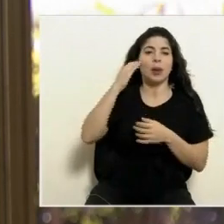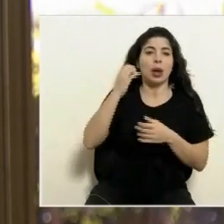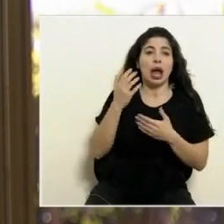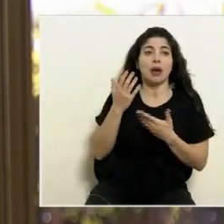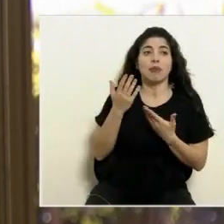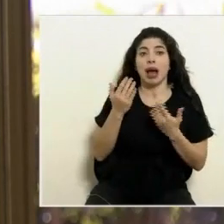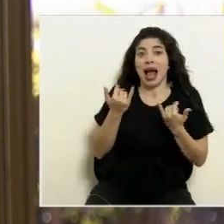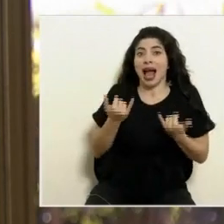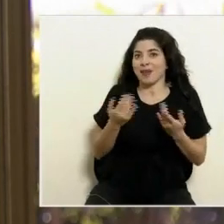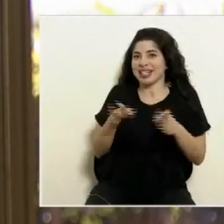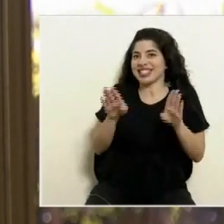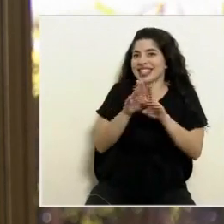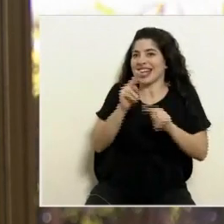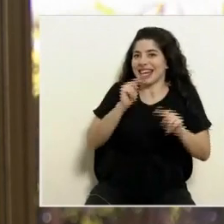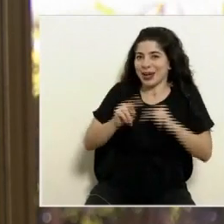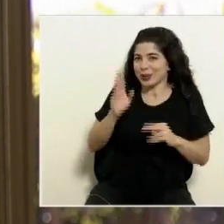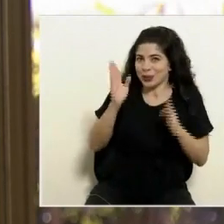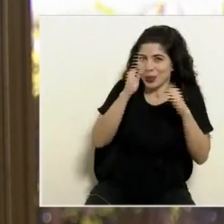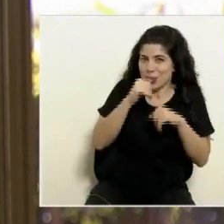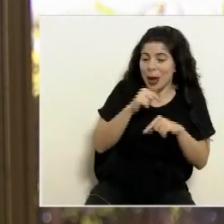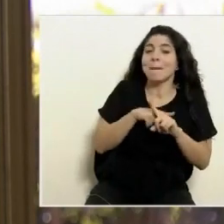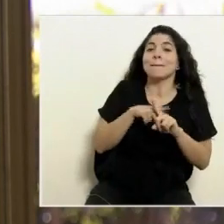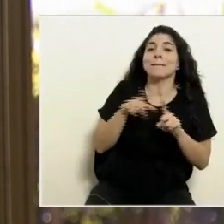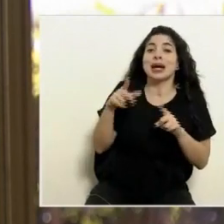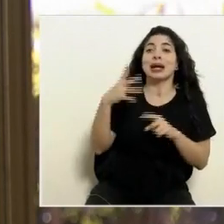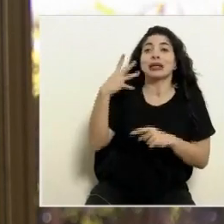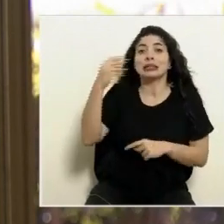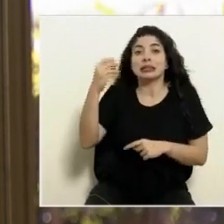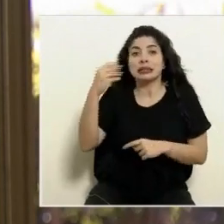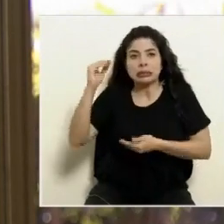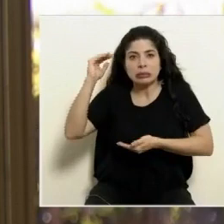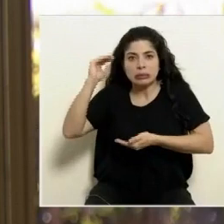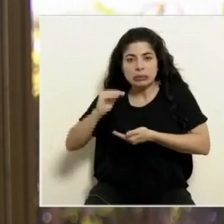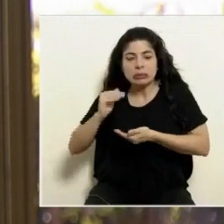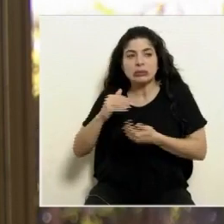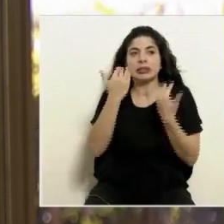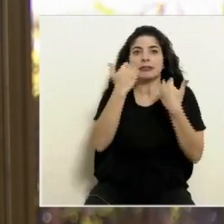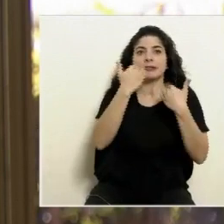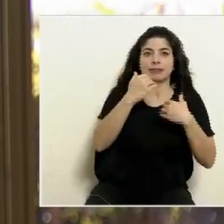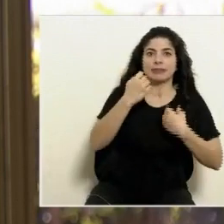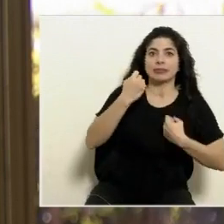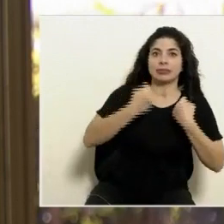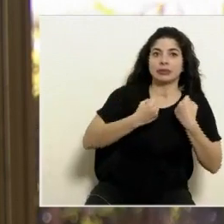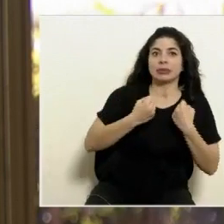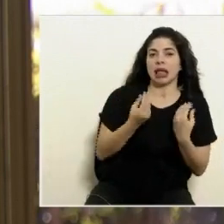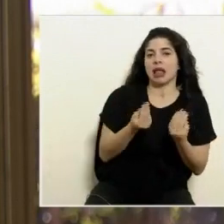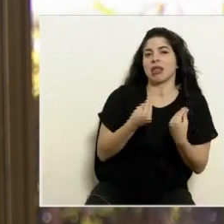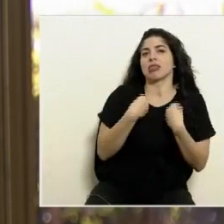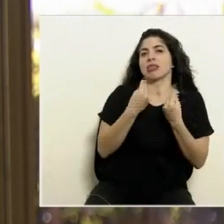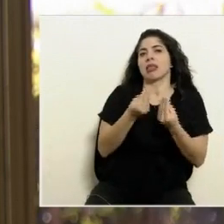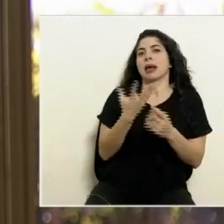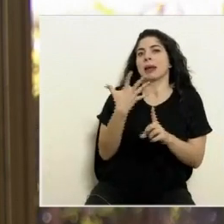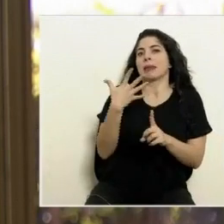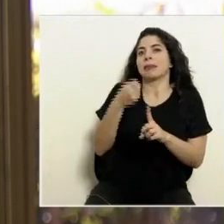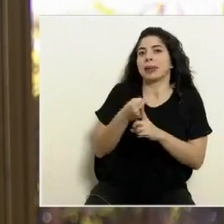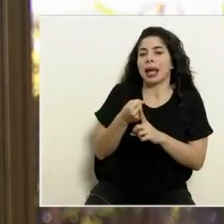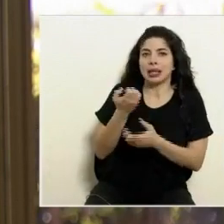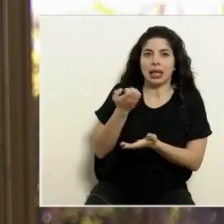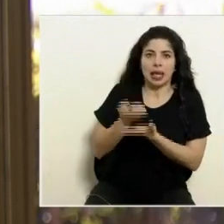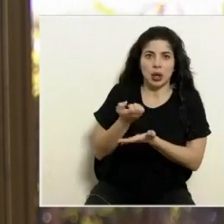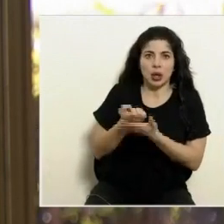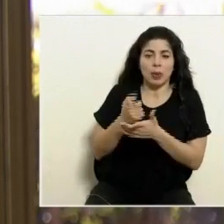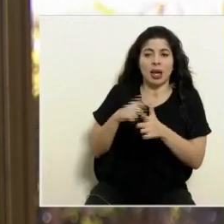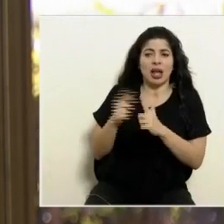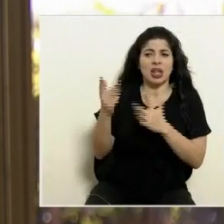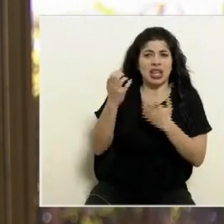hay cierres como tales de negocios, el tema de la movilidad y la restricción vehicular pues impacta de manera negativa en la economía. Quería